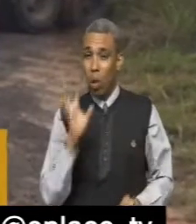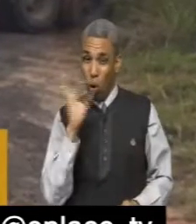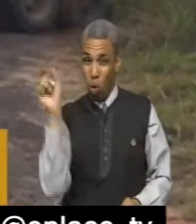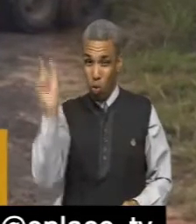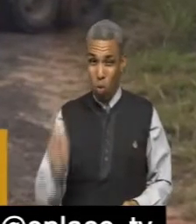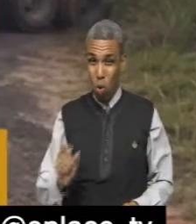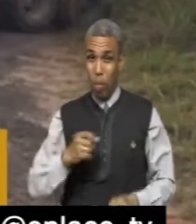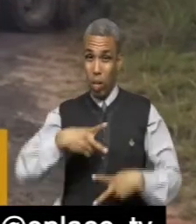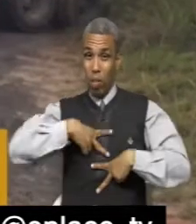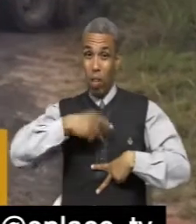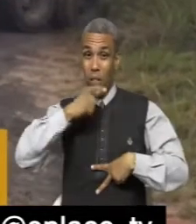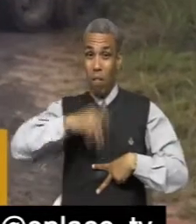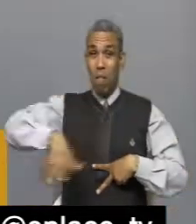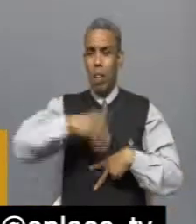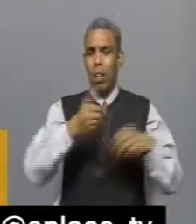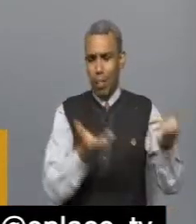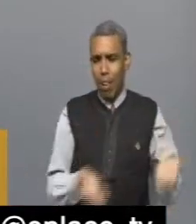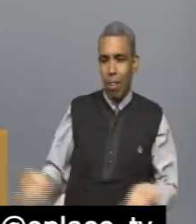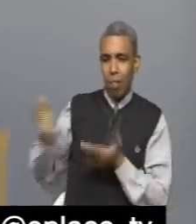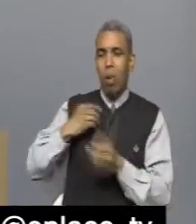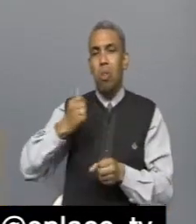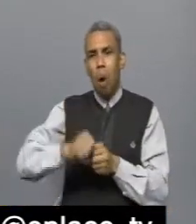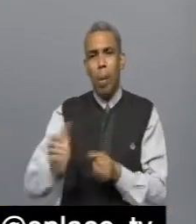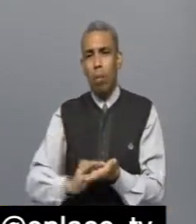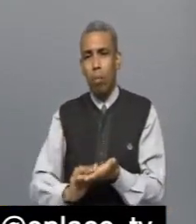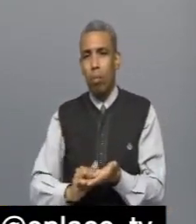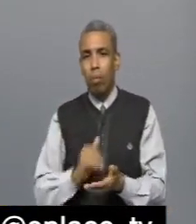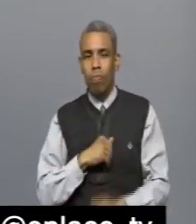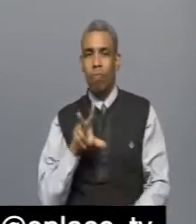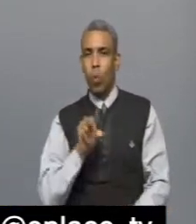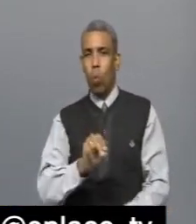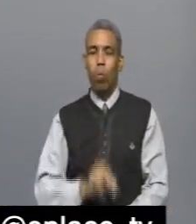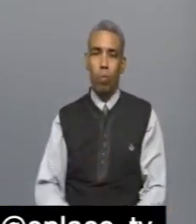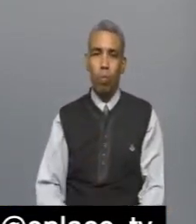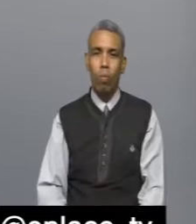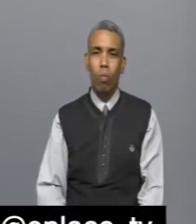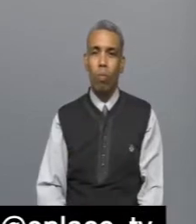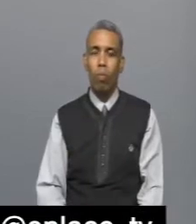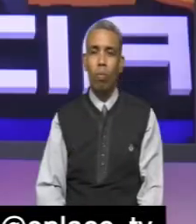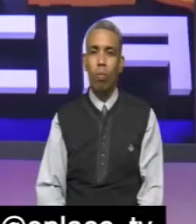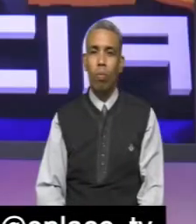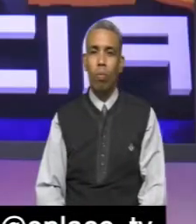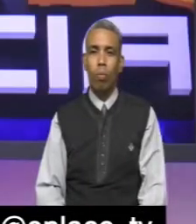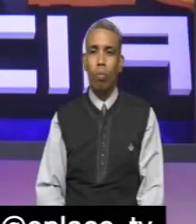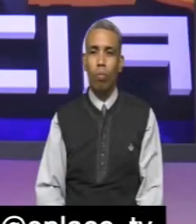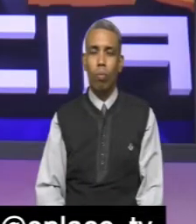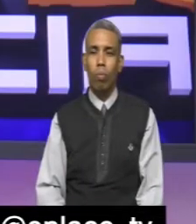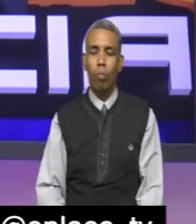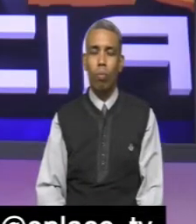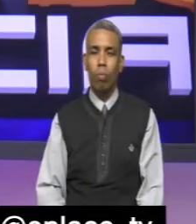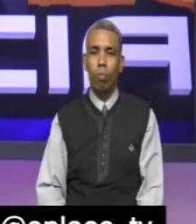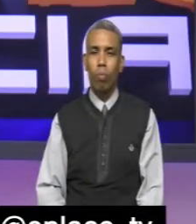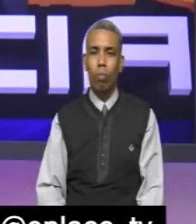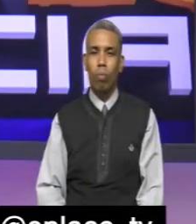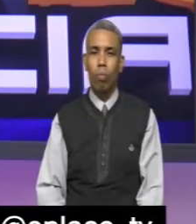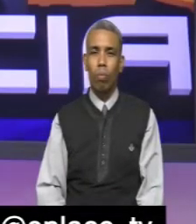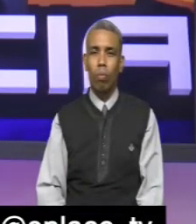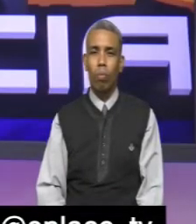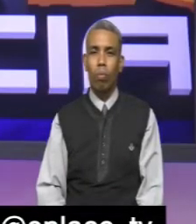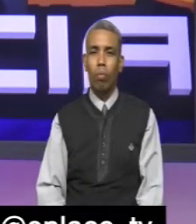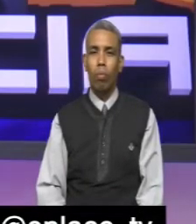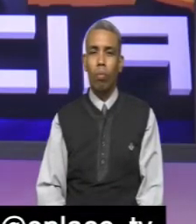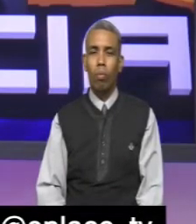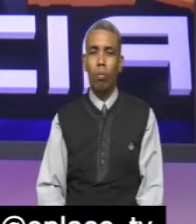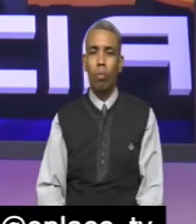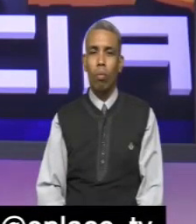la entrada del personal de Ecopetrol hasta tanto se firme un acta de compromisos. Los padres de familia y docentes de la